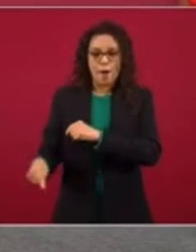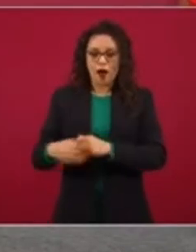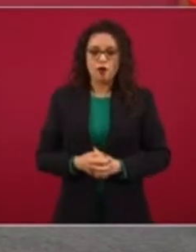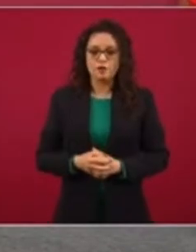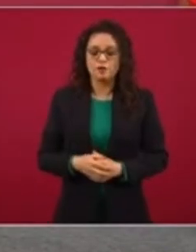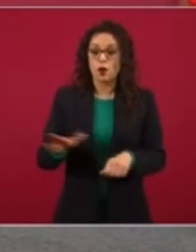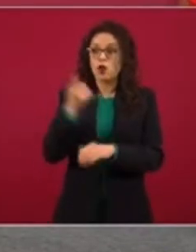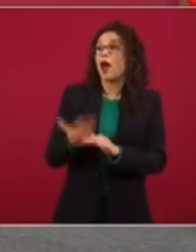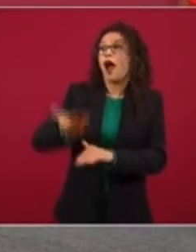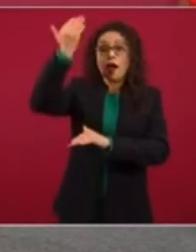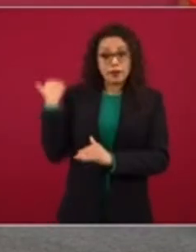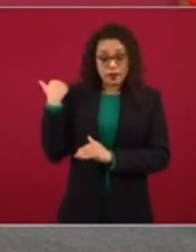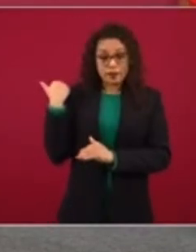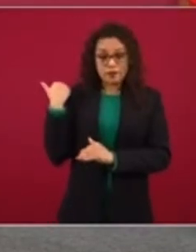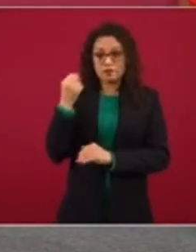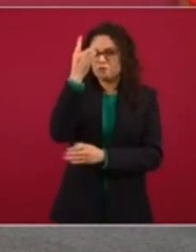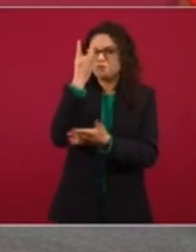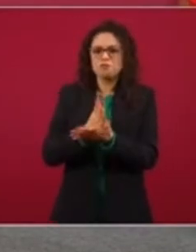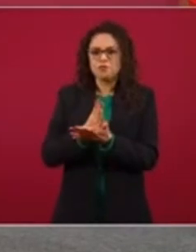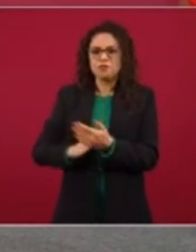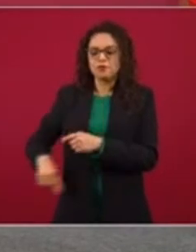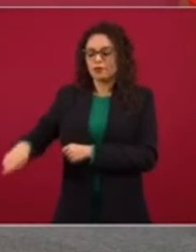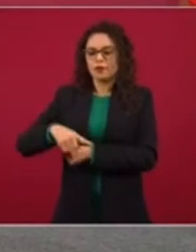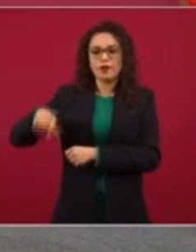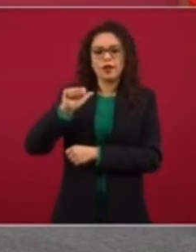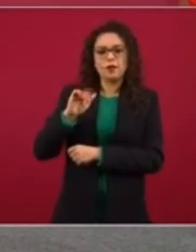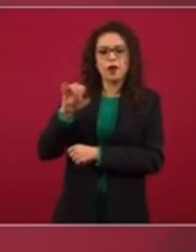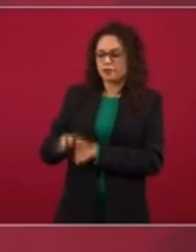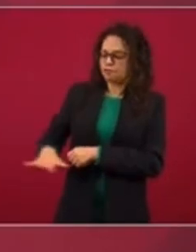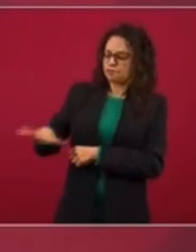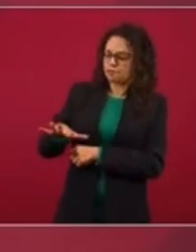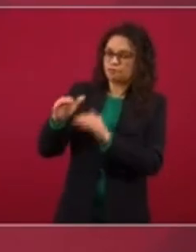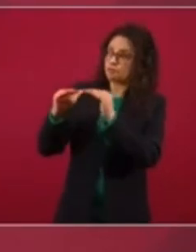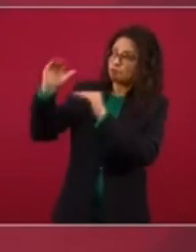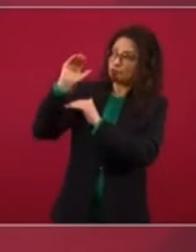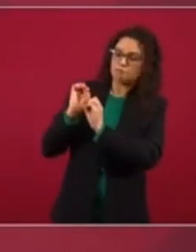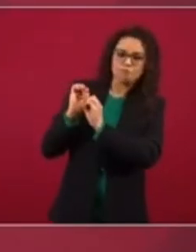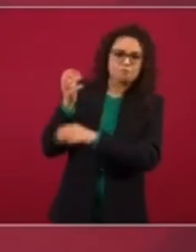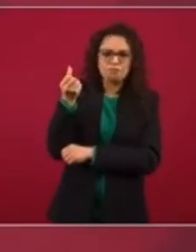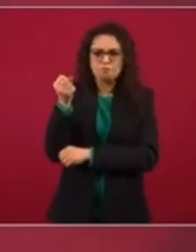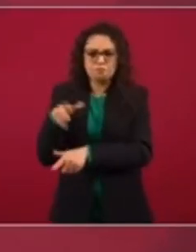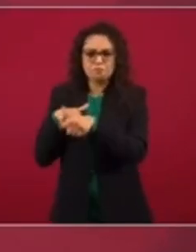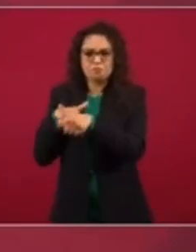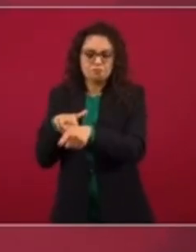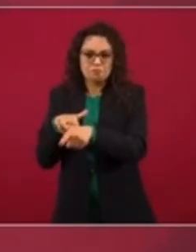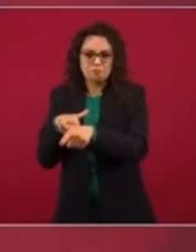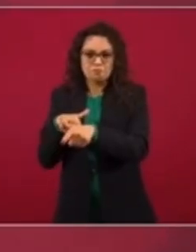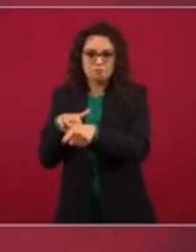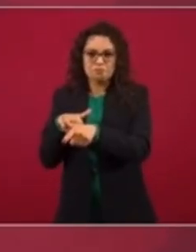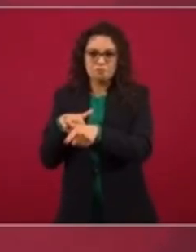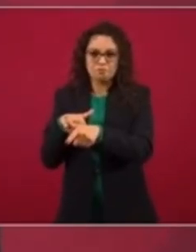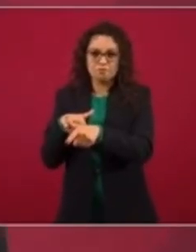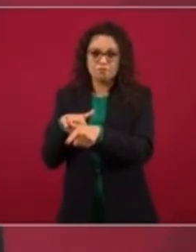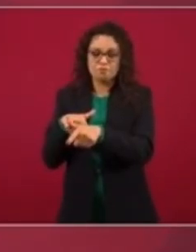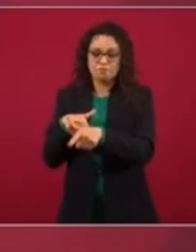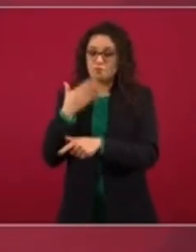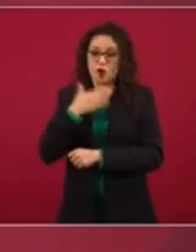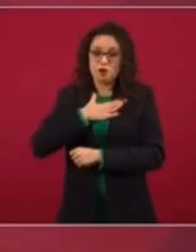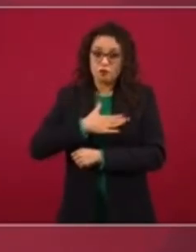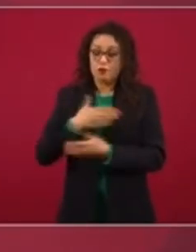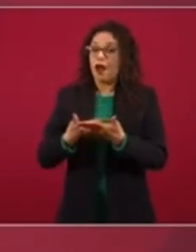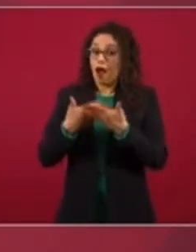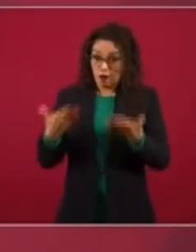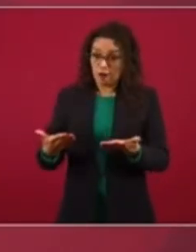solo se limpiaba abajo y arriba mantenían la impunidad. Ahora desde arriba hacia